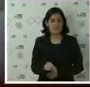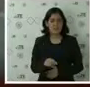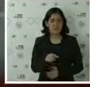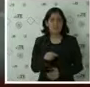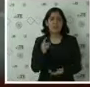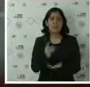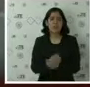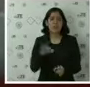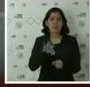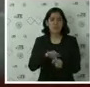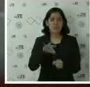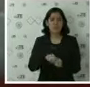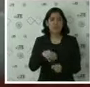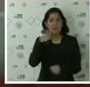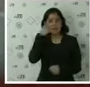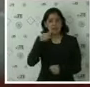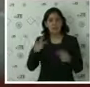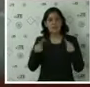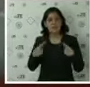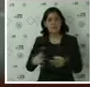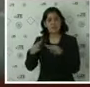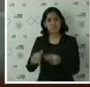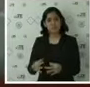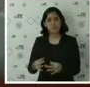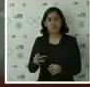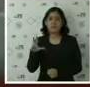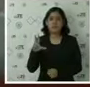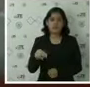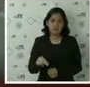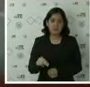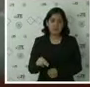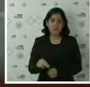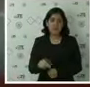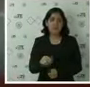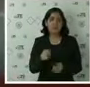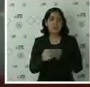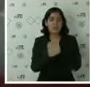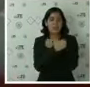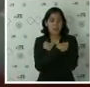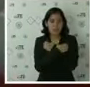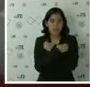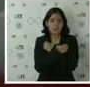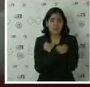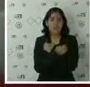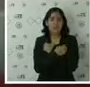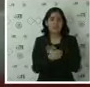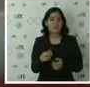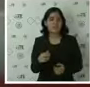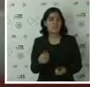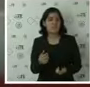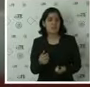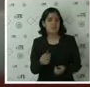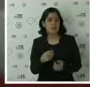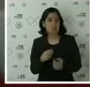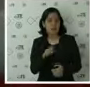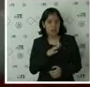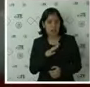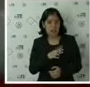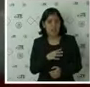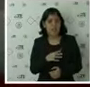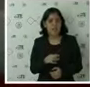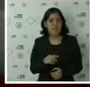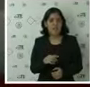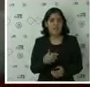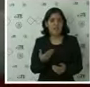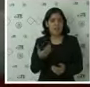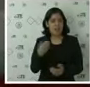hace ciudadanas y ciudadanos. Participar, y les paso un tip. Está la consulta infantil y juvenil, no tengo muy claro cómo la vayan a